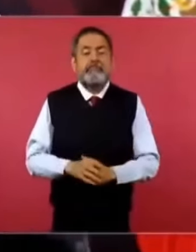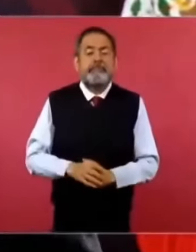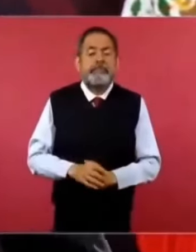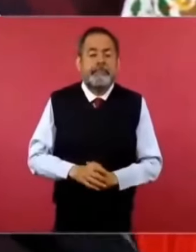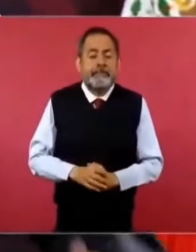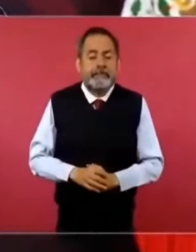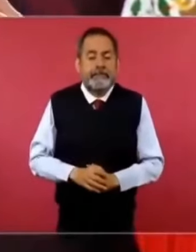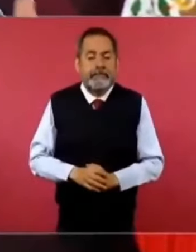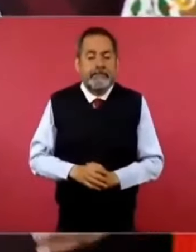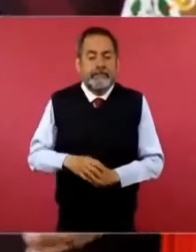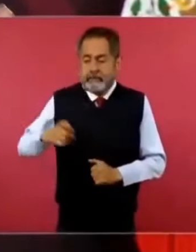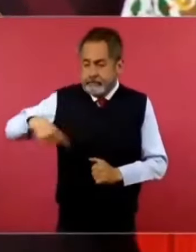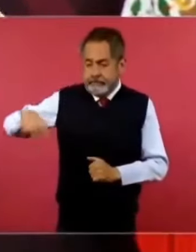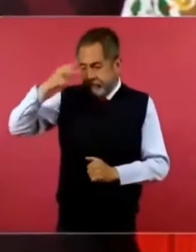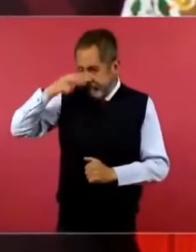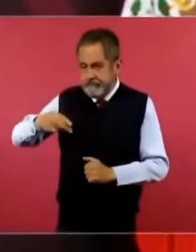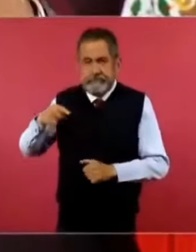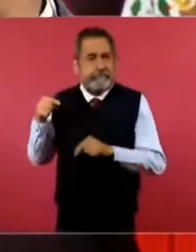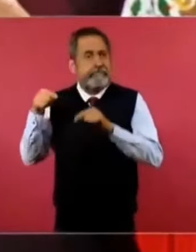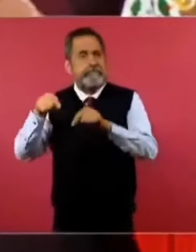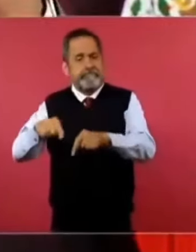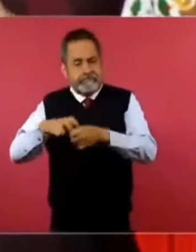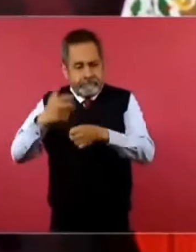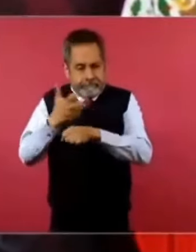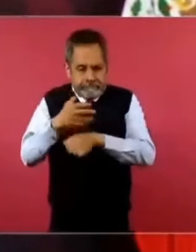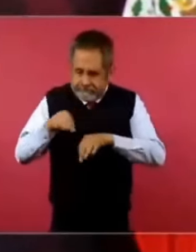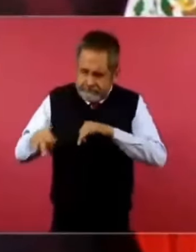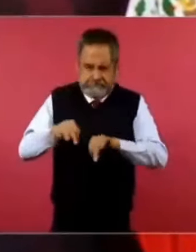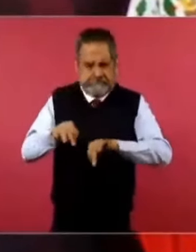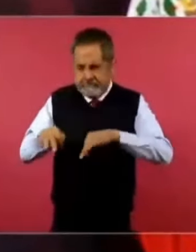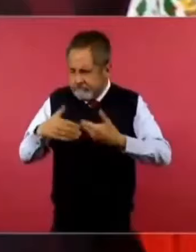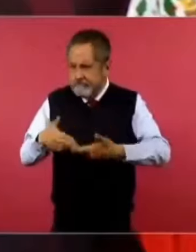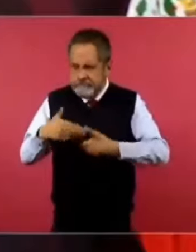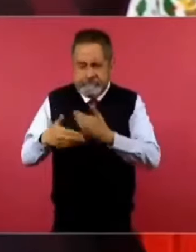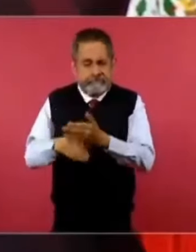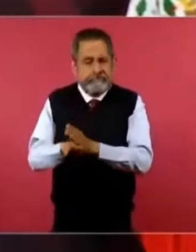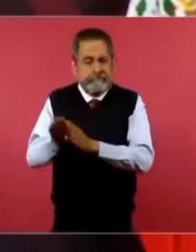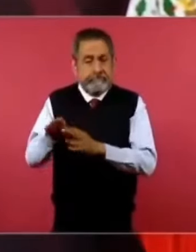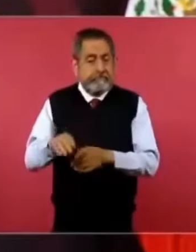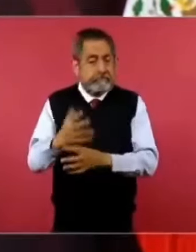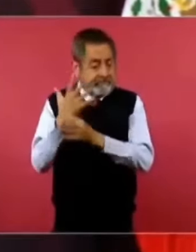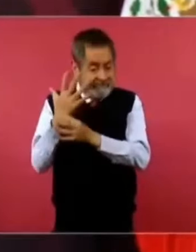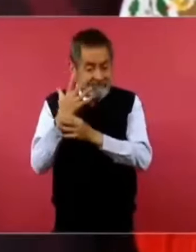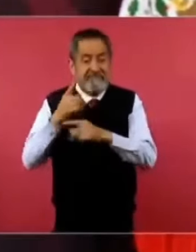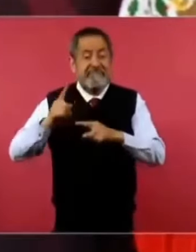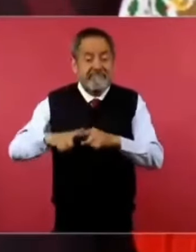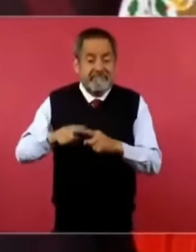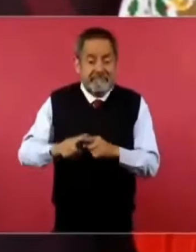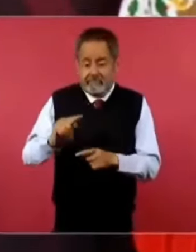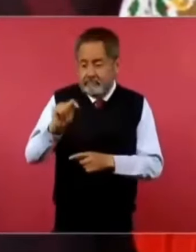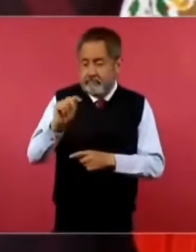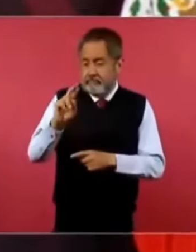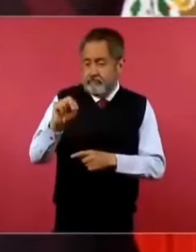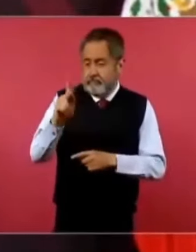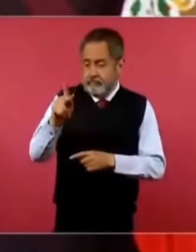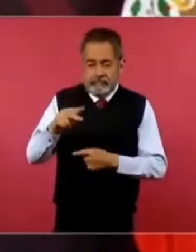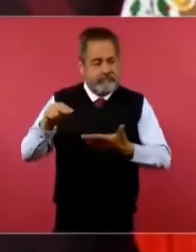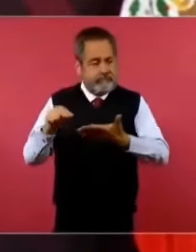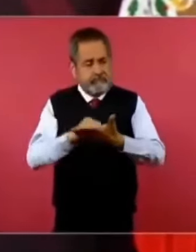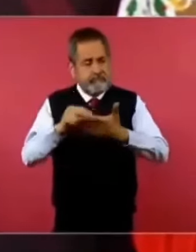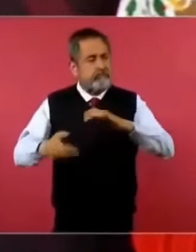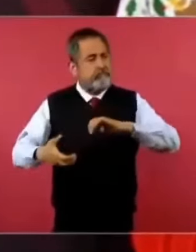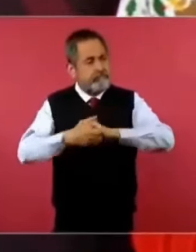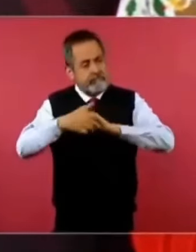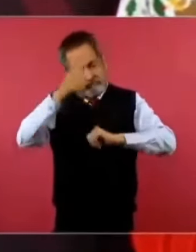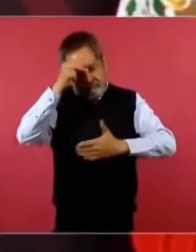por lo que aportan al desarrollo de esa TR y firma el